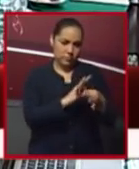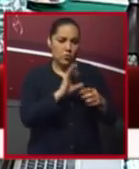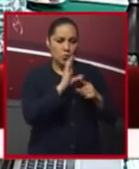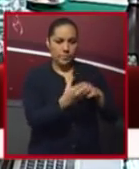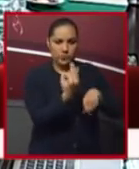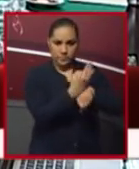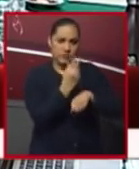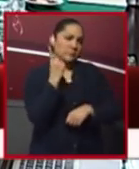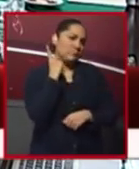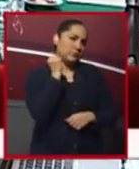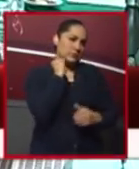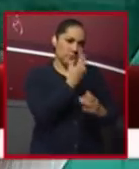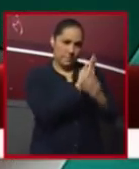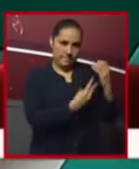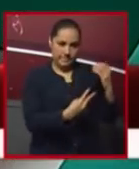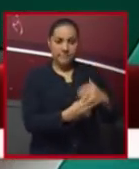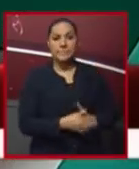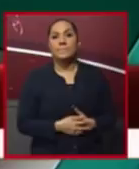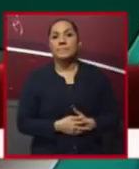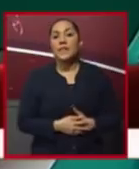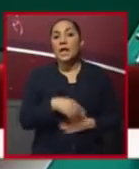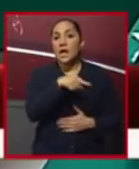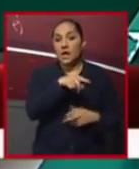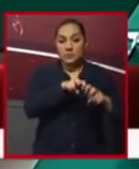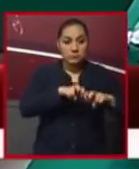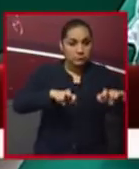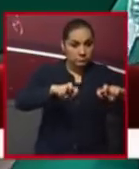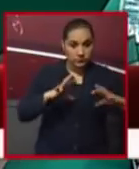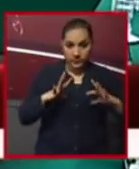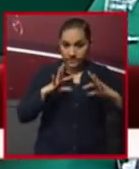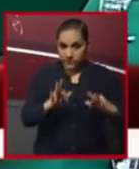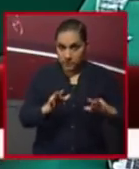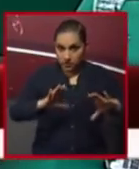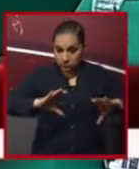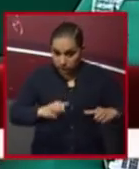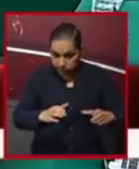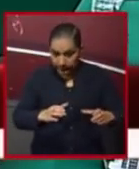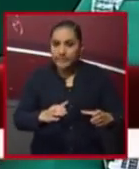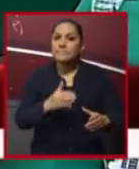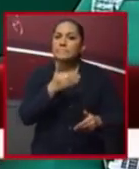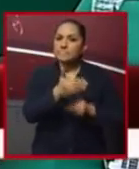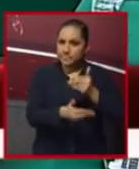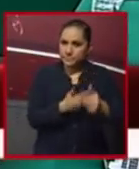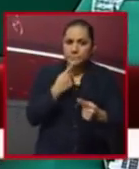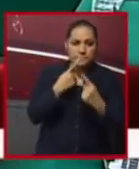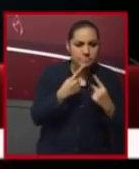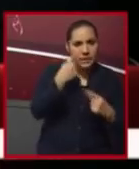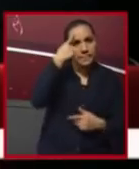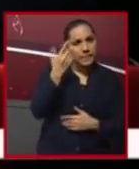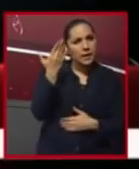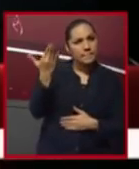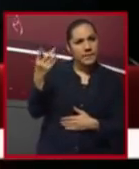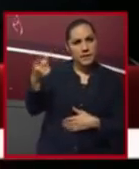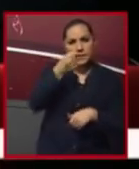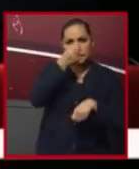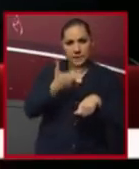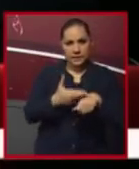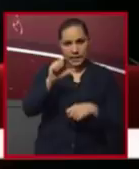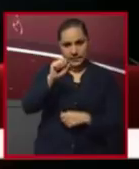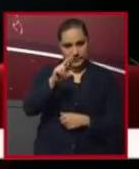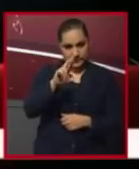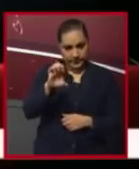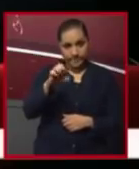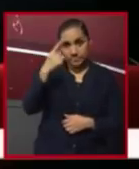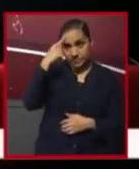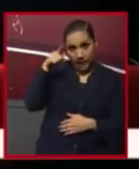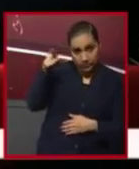Luego de la instalación, la segunda comisión de trabajo realizó su primera reunión en la que se aprobó el exhorto a la Secretaría de Relaciones Exteriores para que